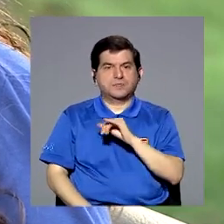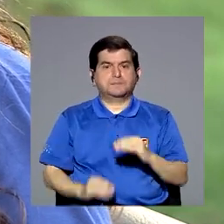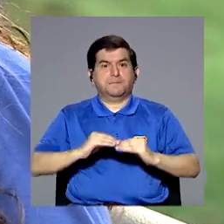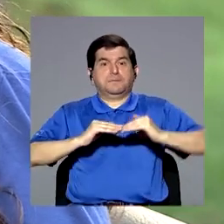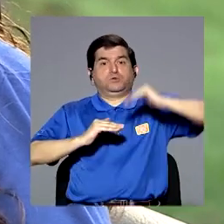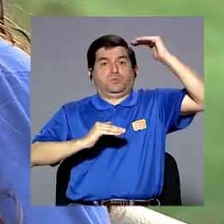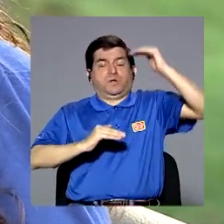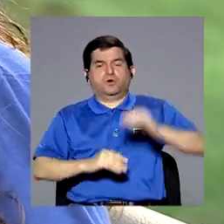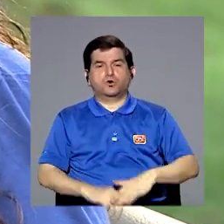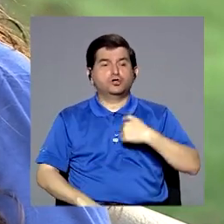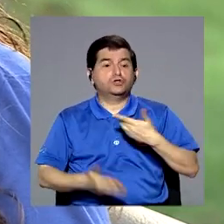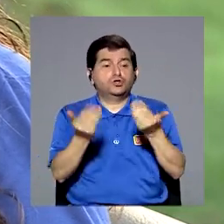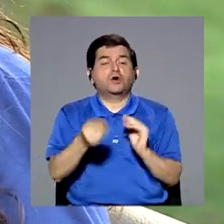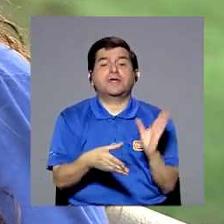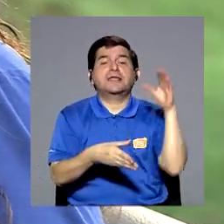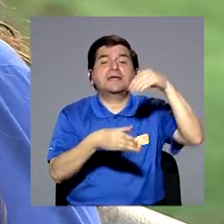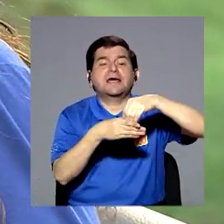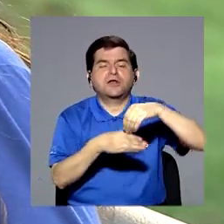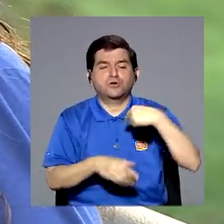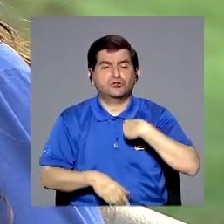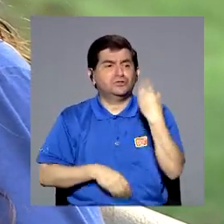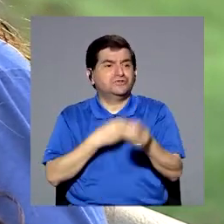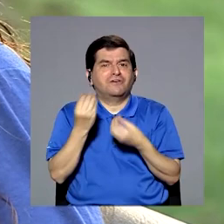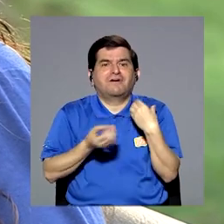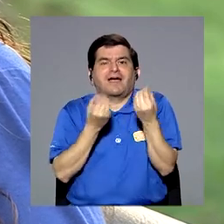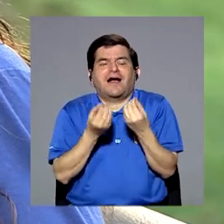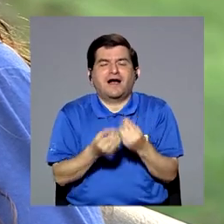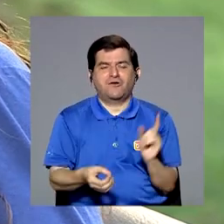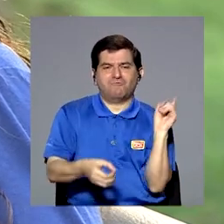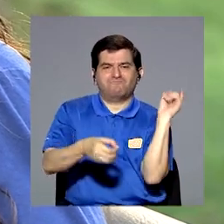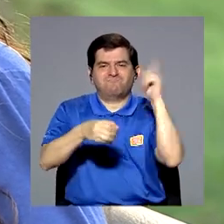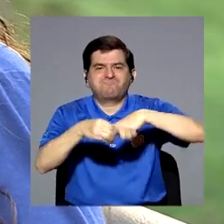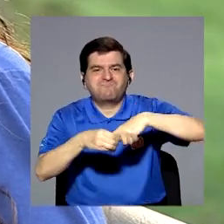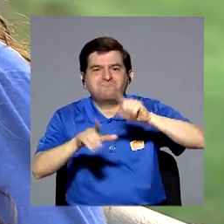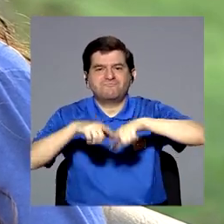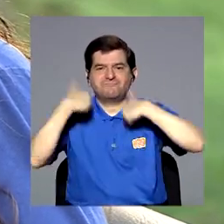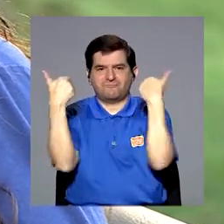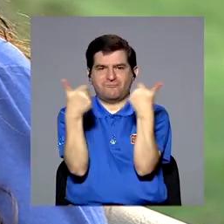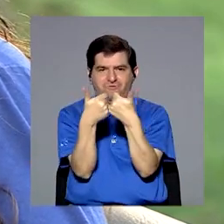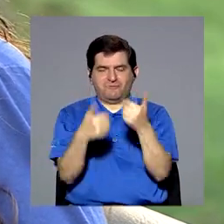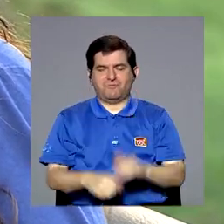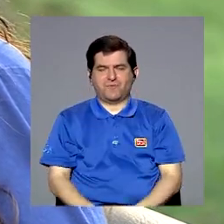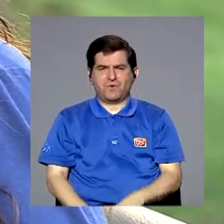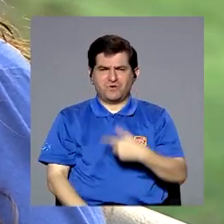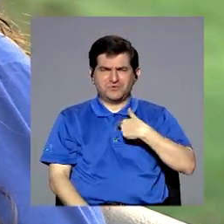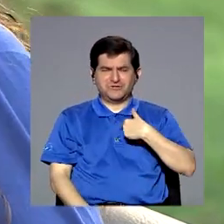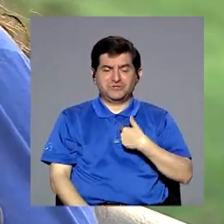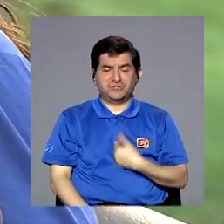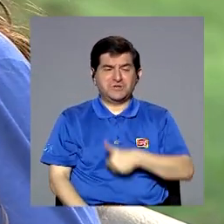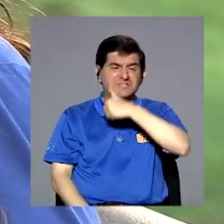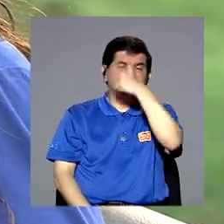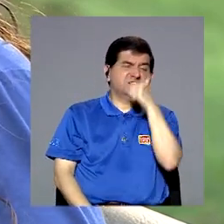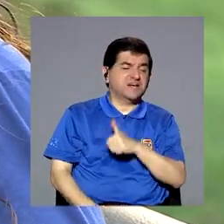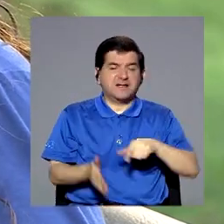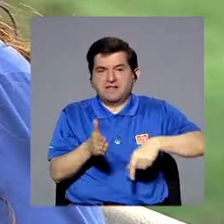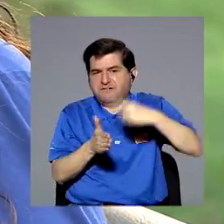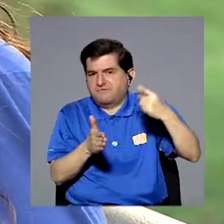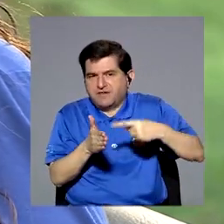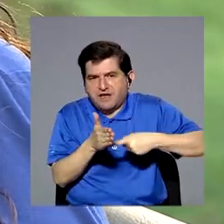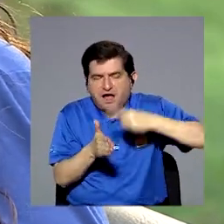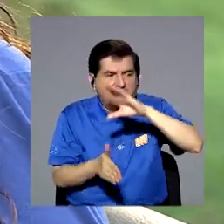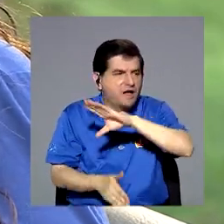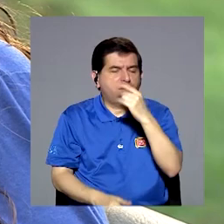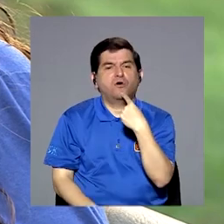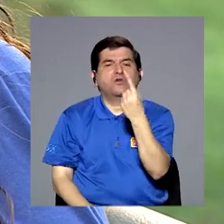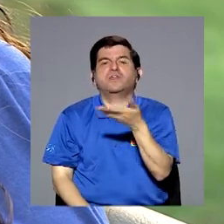bueno, yo quiero pertenecer, entonces, ¿qué tengo que hacer yo para pertenecer a este grupo? ¿Qué tengo que sacrificar muchas veces o qué